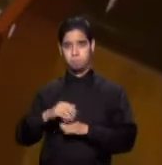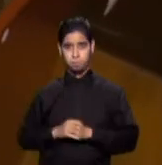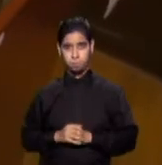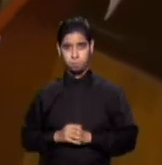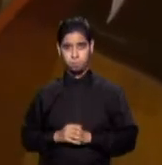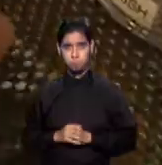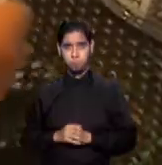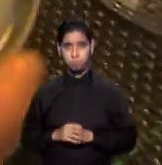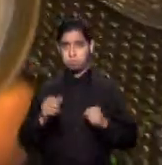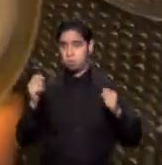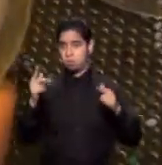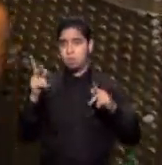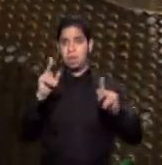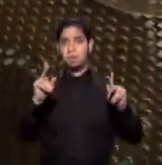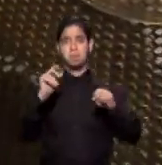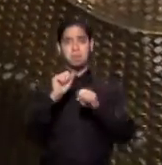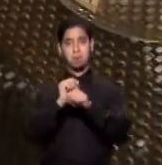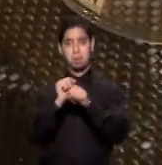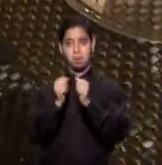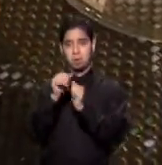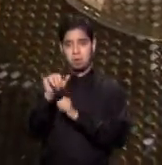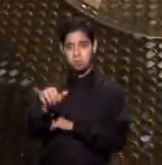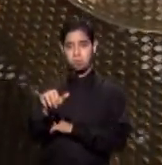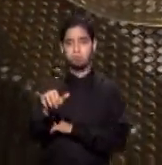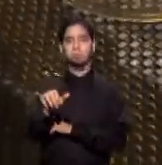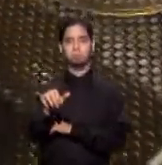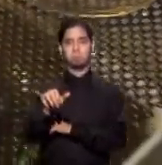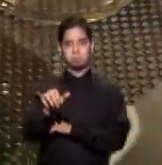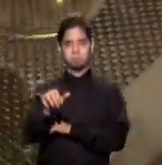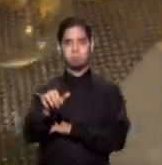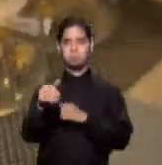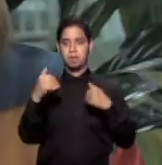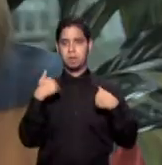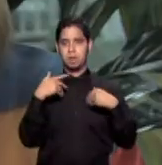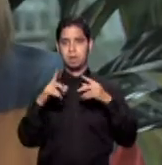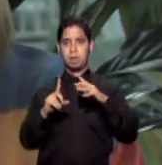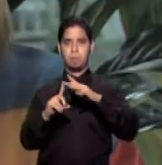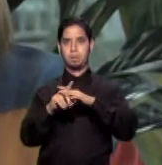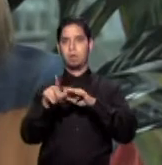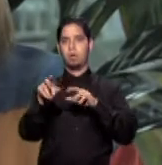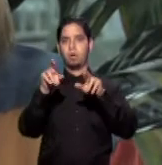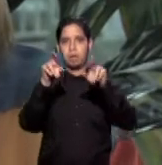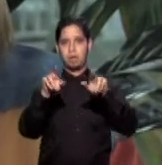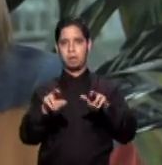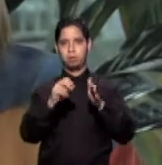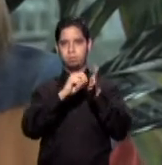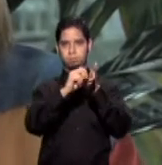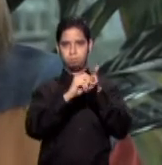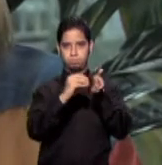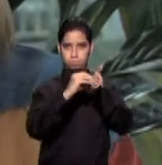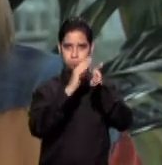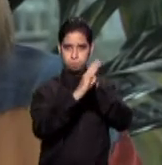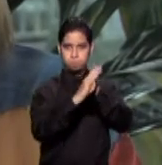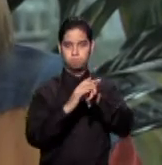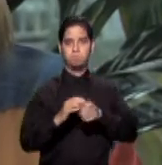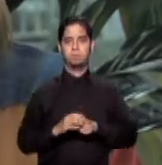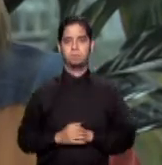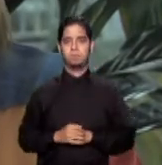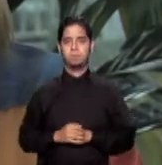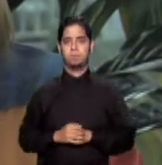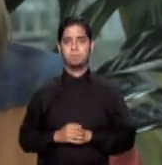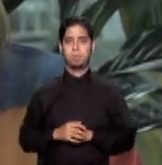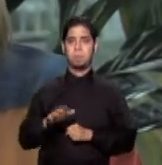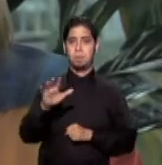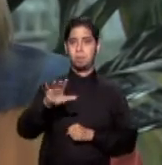trabajador vinculado con esta industria tendrá que estar en un registro. Ese cultivo de la marihuana puede ser de 1 a 500 plantas,